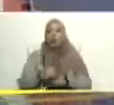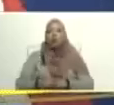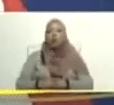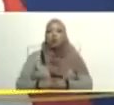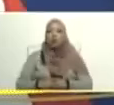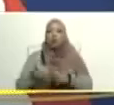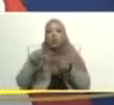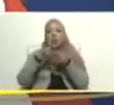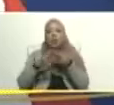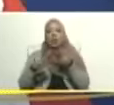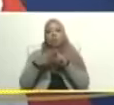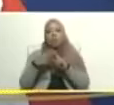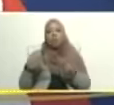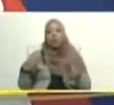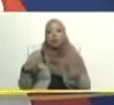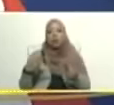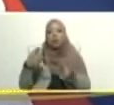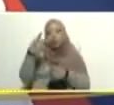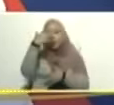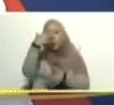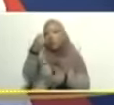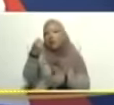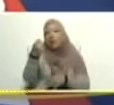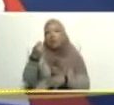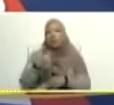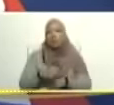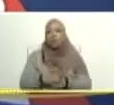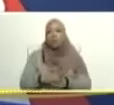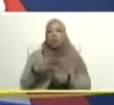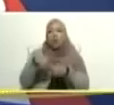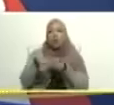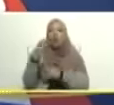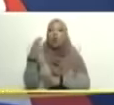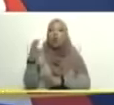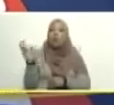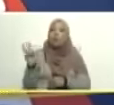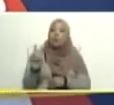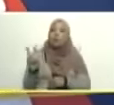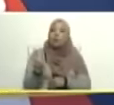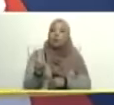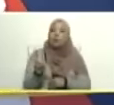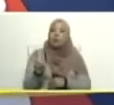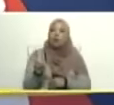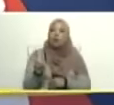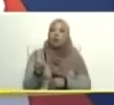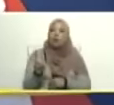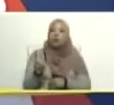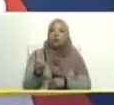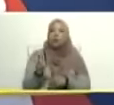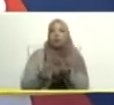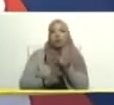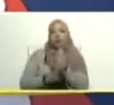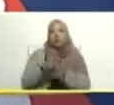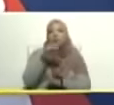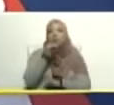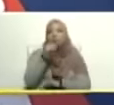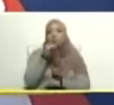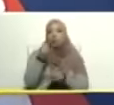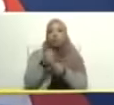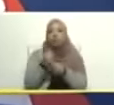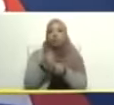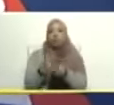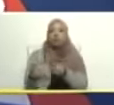de paz, de entendimiento entre Colombia y Venezuela, va viento en popa, va